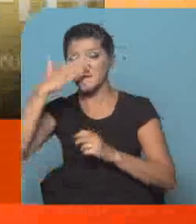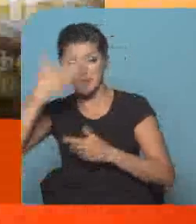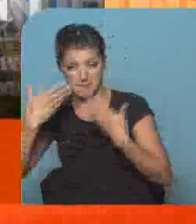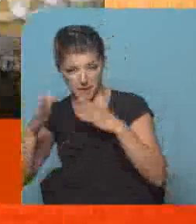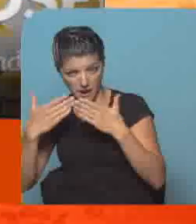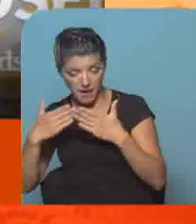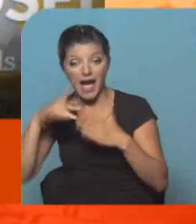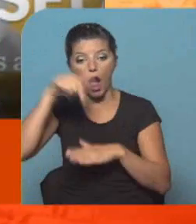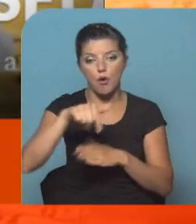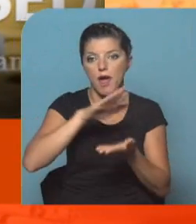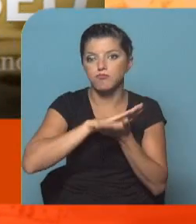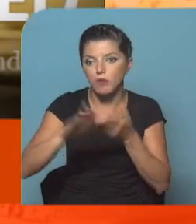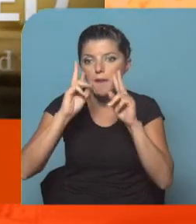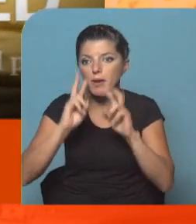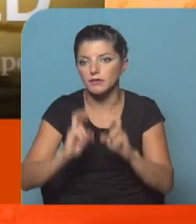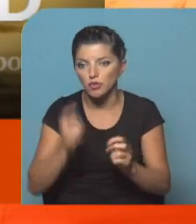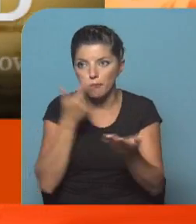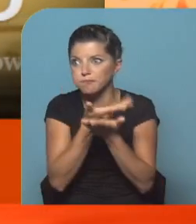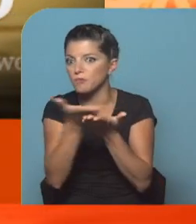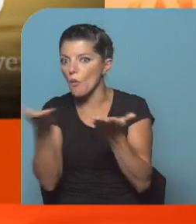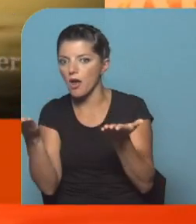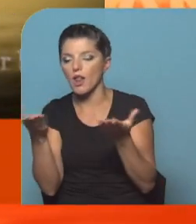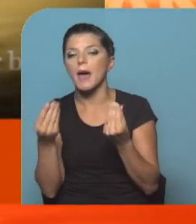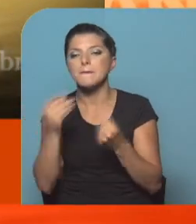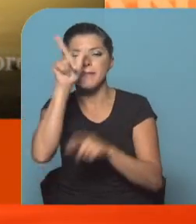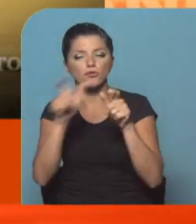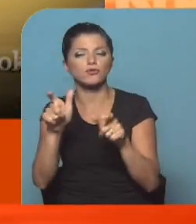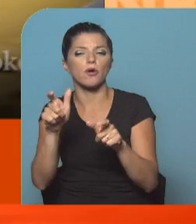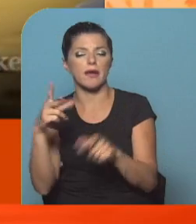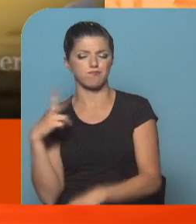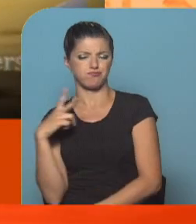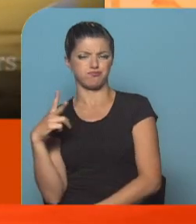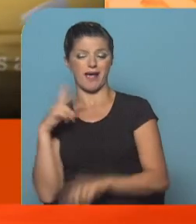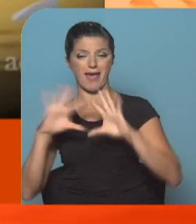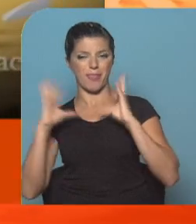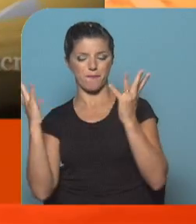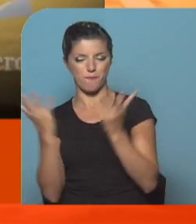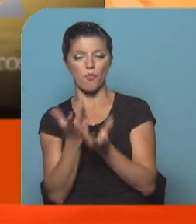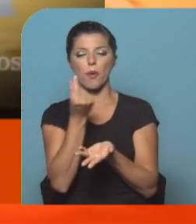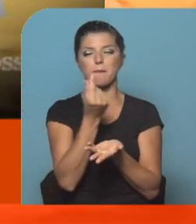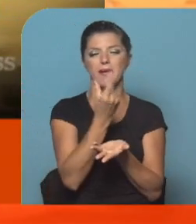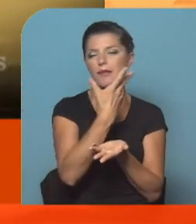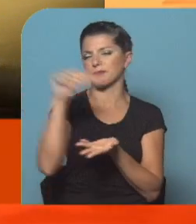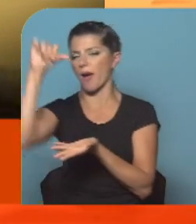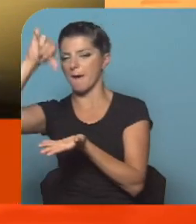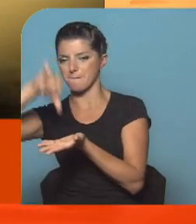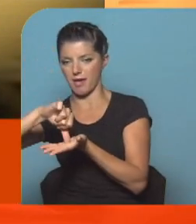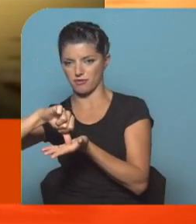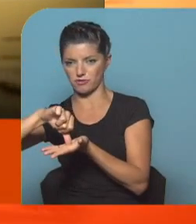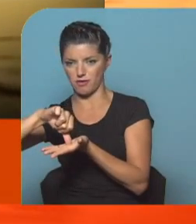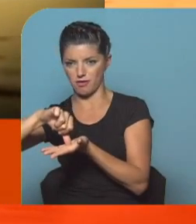nueva filtración de documentos revela cómo las grandes fortunas del mundo invierten su dinero en los paraísos